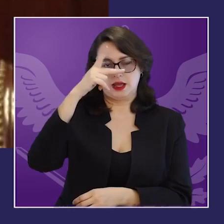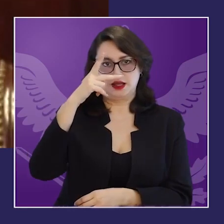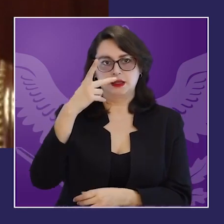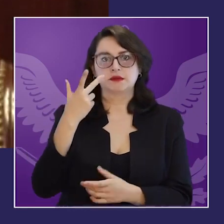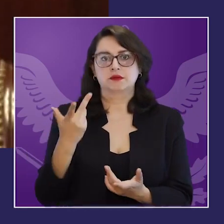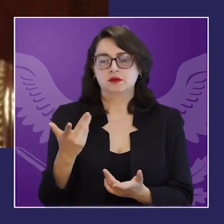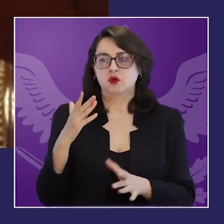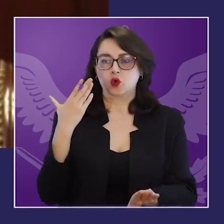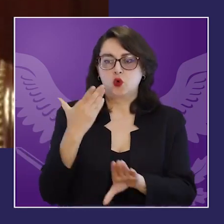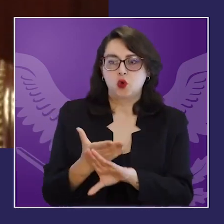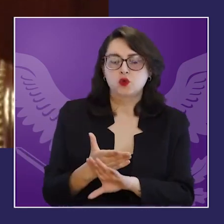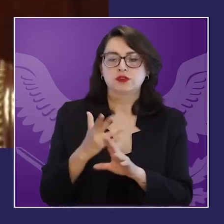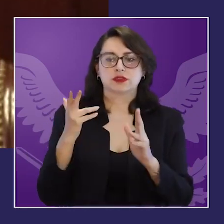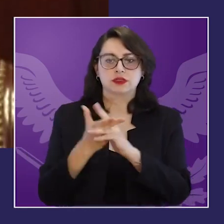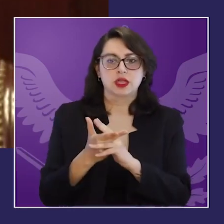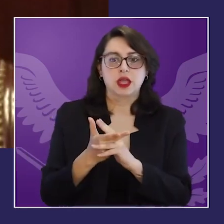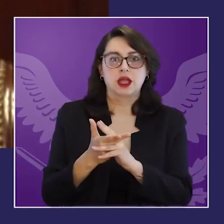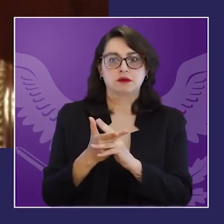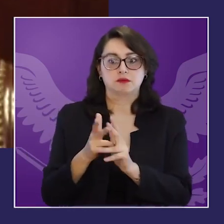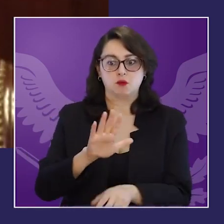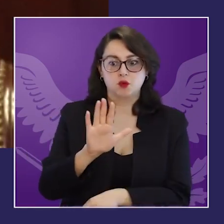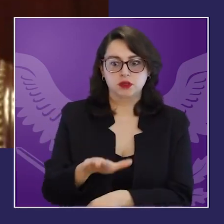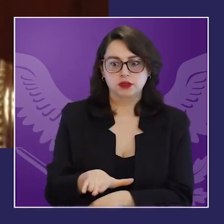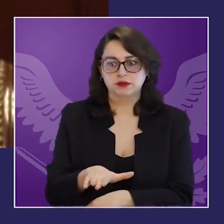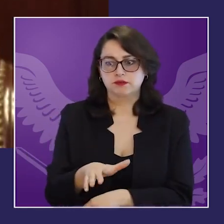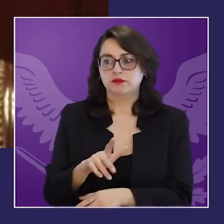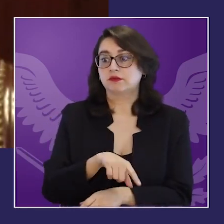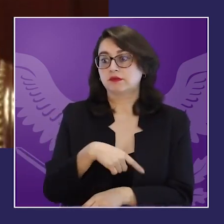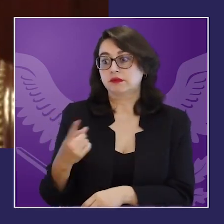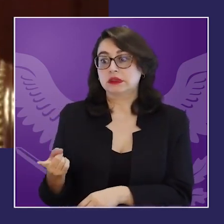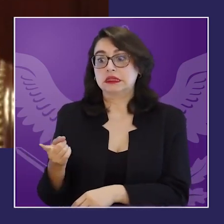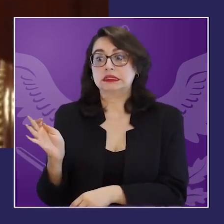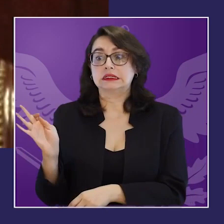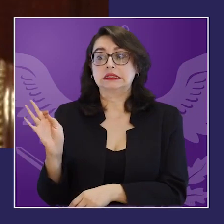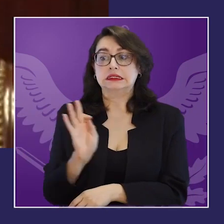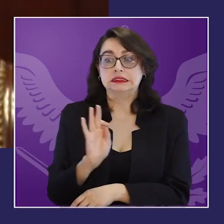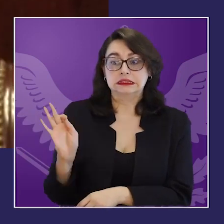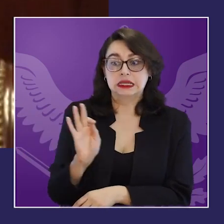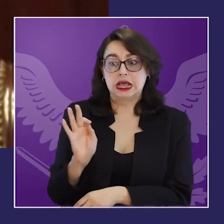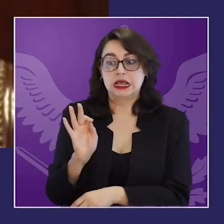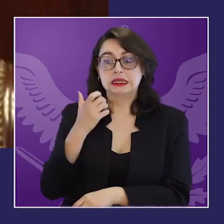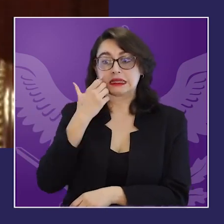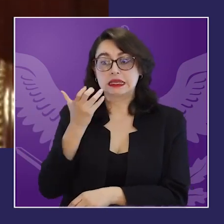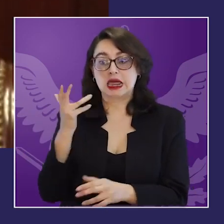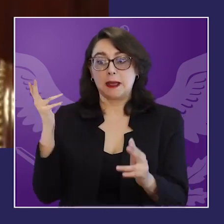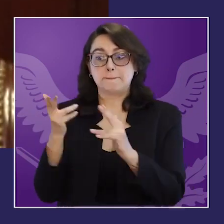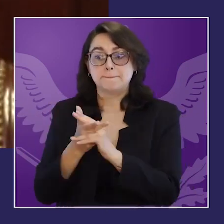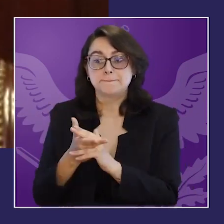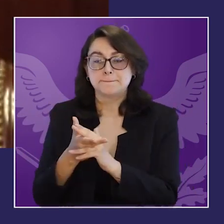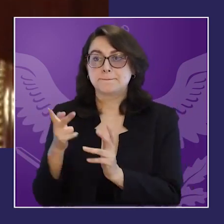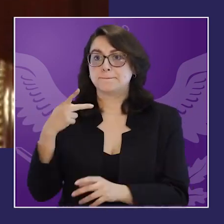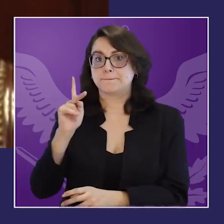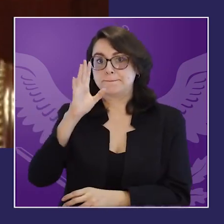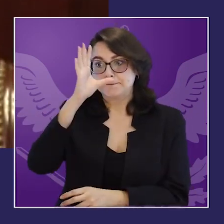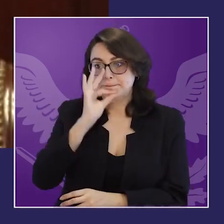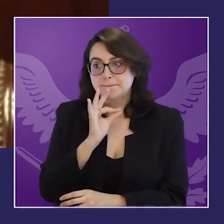una cosa es la reparación en salud física o psicosocial ante un tipo penal de feminicidio y otra ante una tentativa de